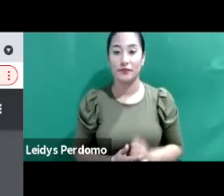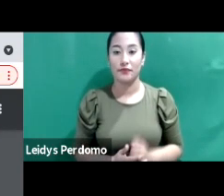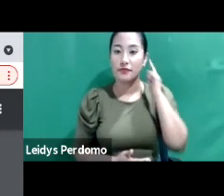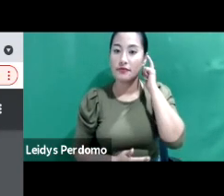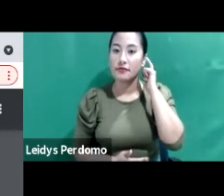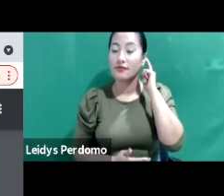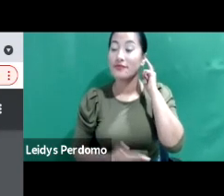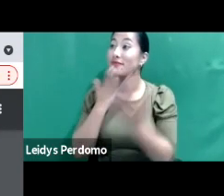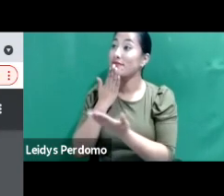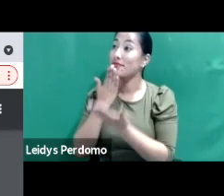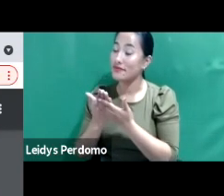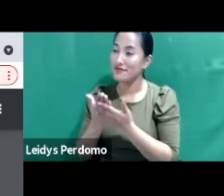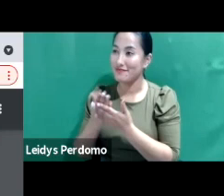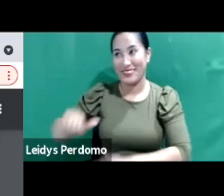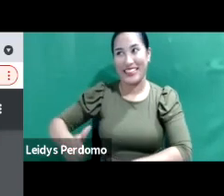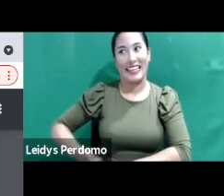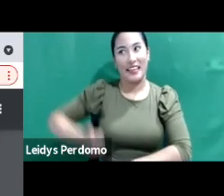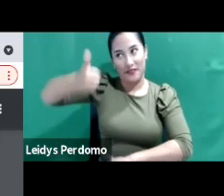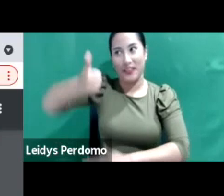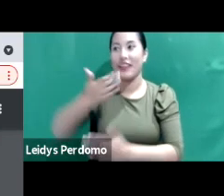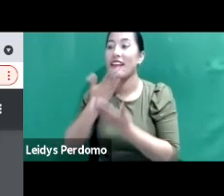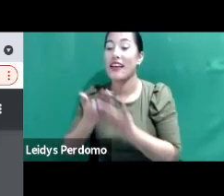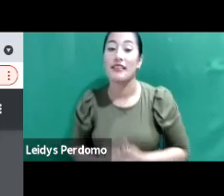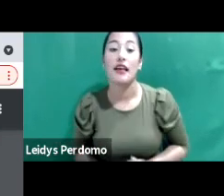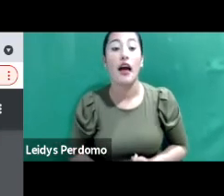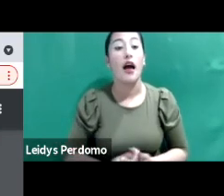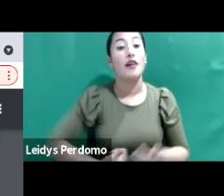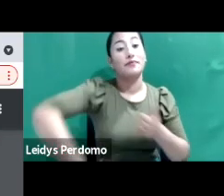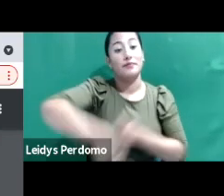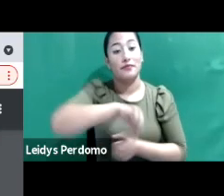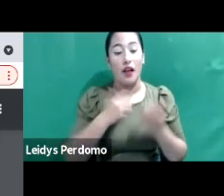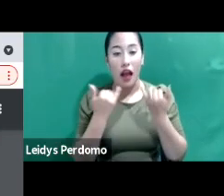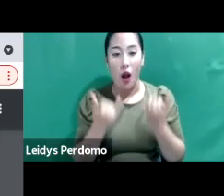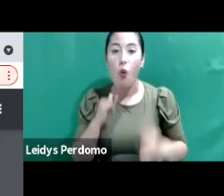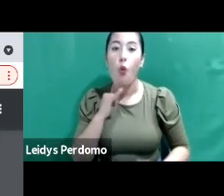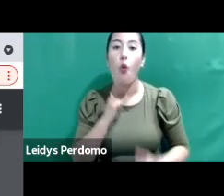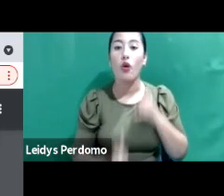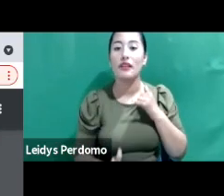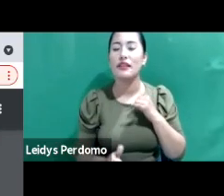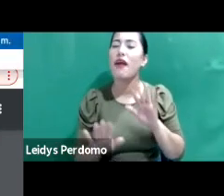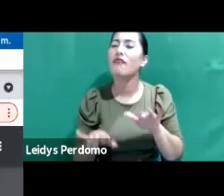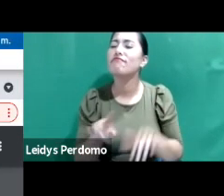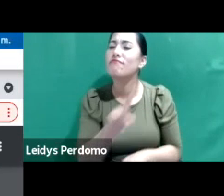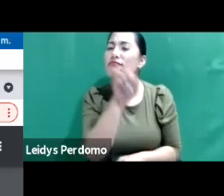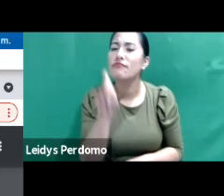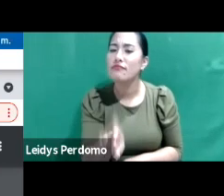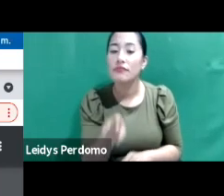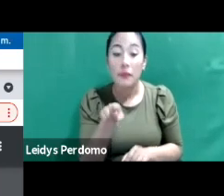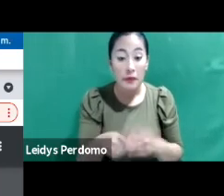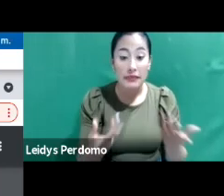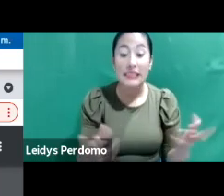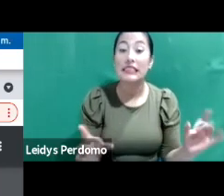Muchas gracias, jefe. Entonces vamos con esta última parte. Quisiera saber, acá estamos revisando